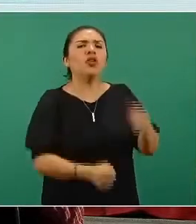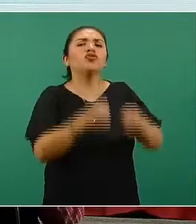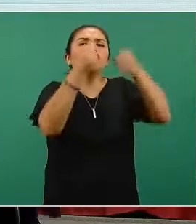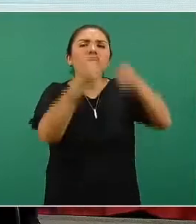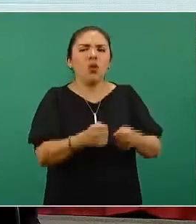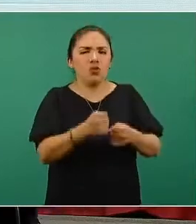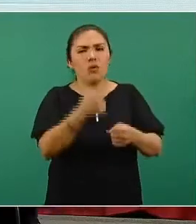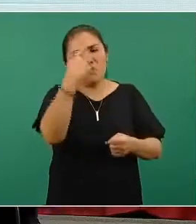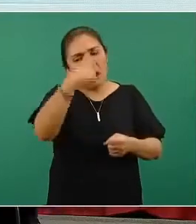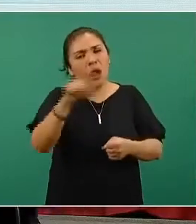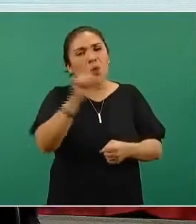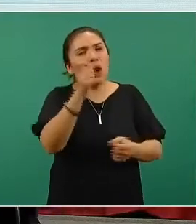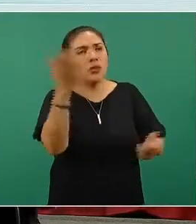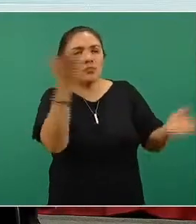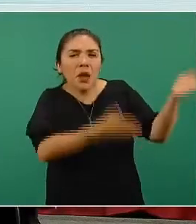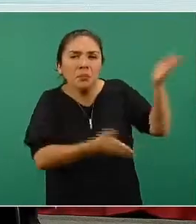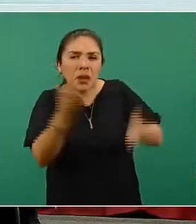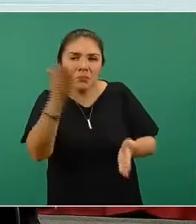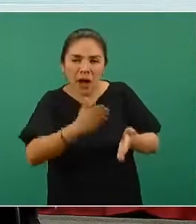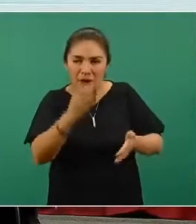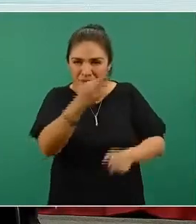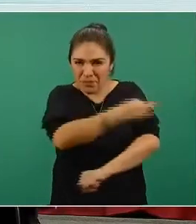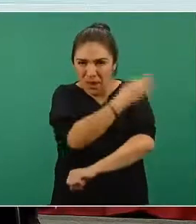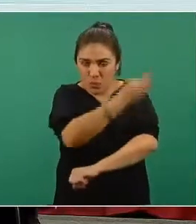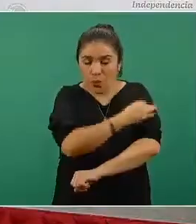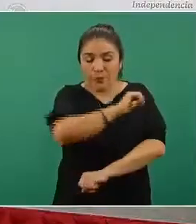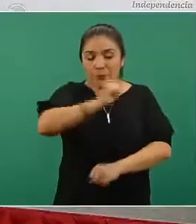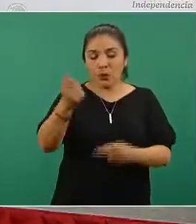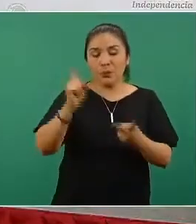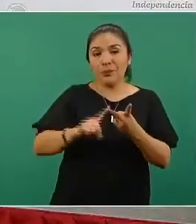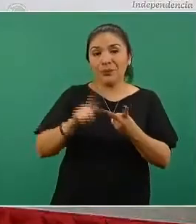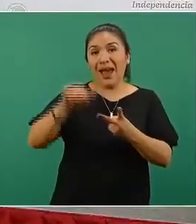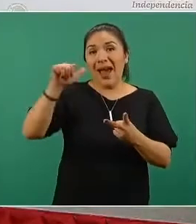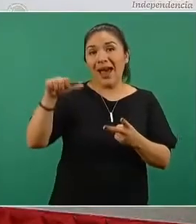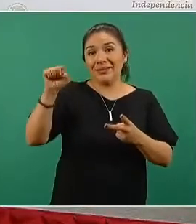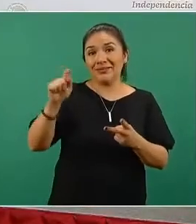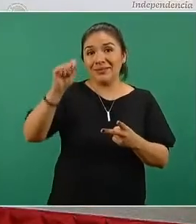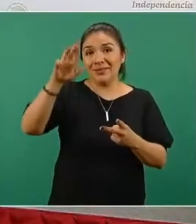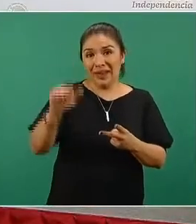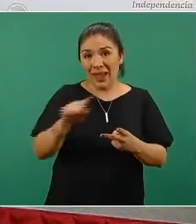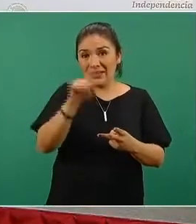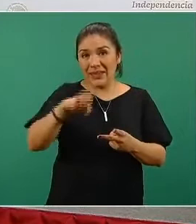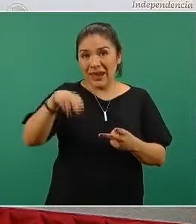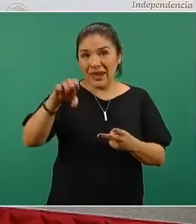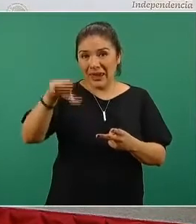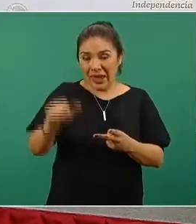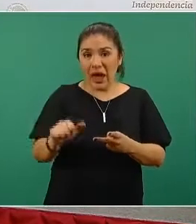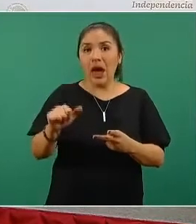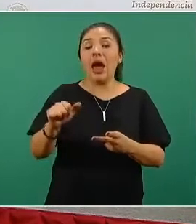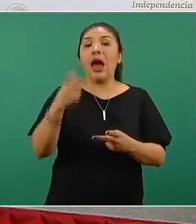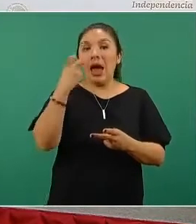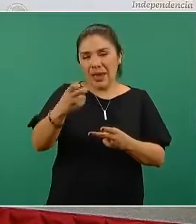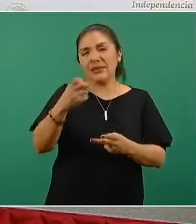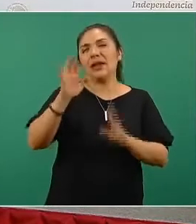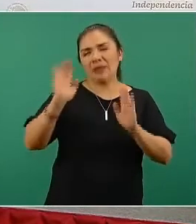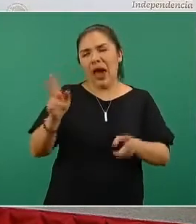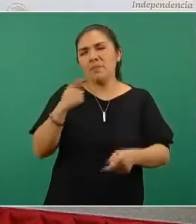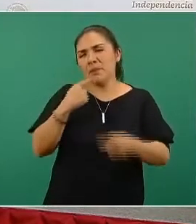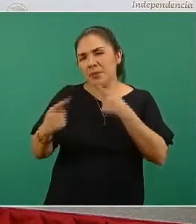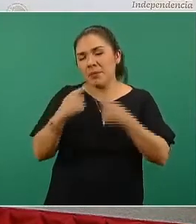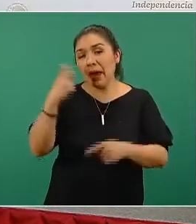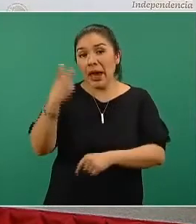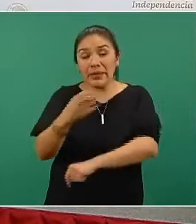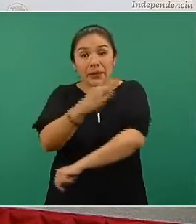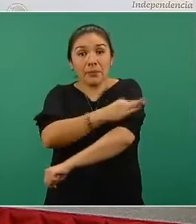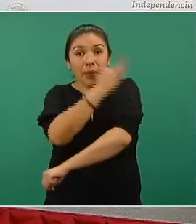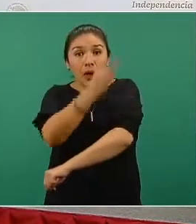las fechas de llegada. AstraZeneca, lo que hemos recibido, esto fue AstraZeneca, como también se ha comentado, es una vacuna que